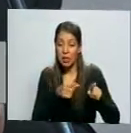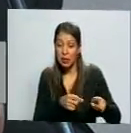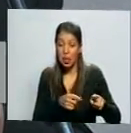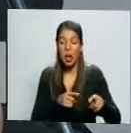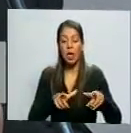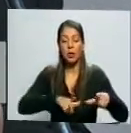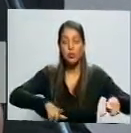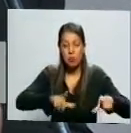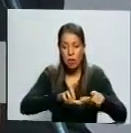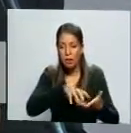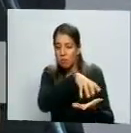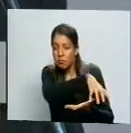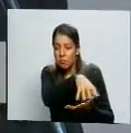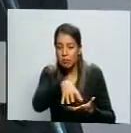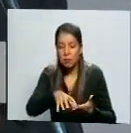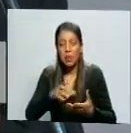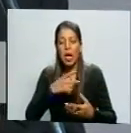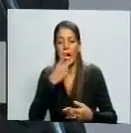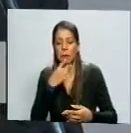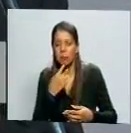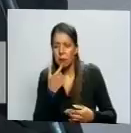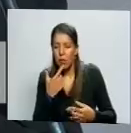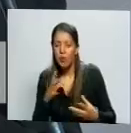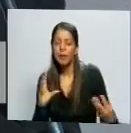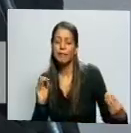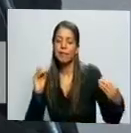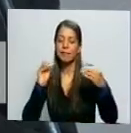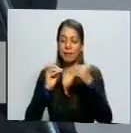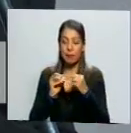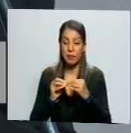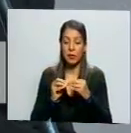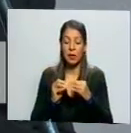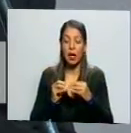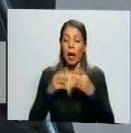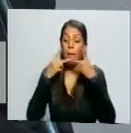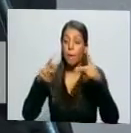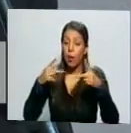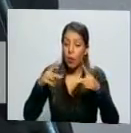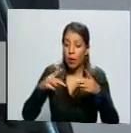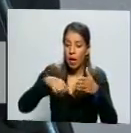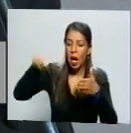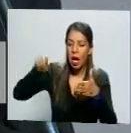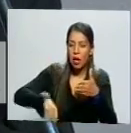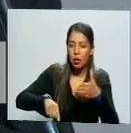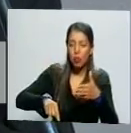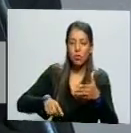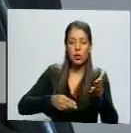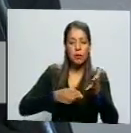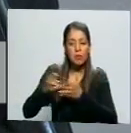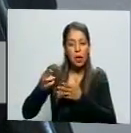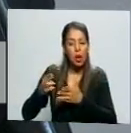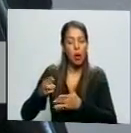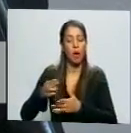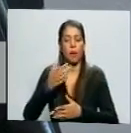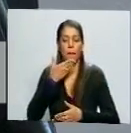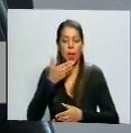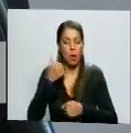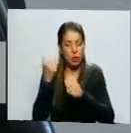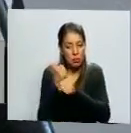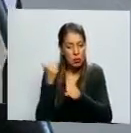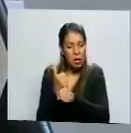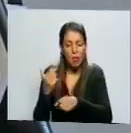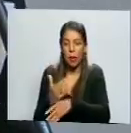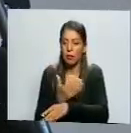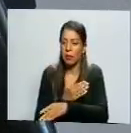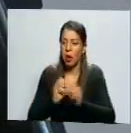así como agilizar y acelerar las contrataciones públicas con mayor eficiencia y con plena garantía